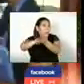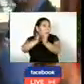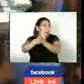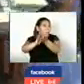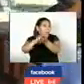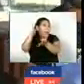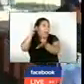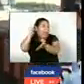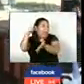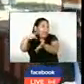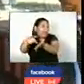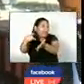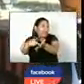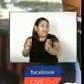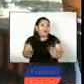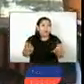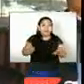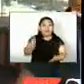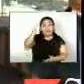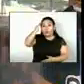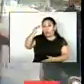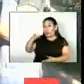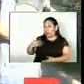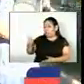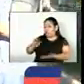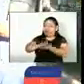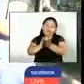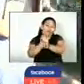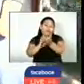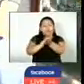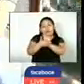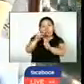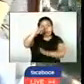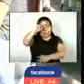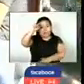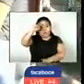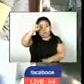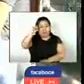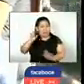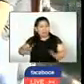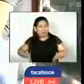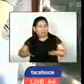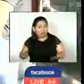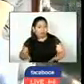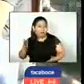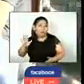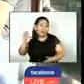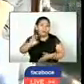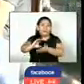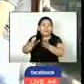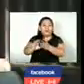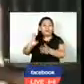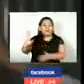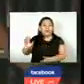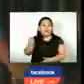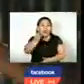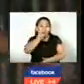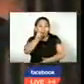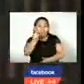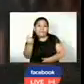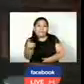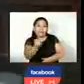es el sonido que hacen dos mujeres trabajando preparan el tradicional desayuno de los